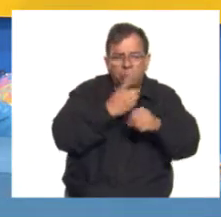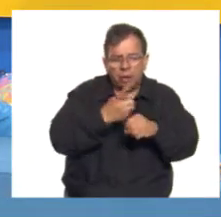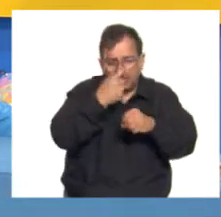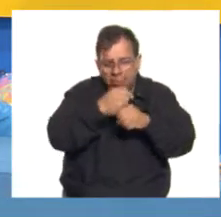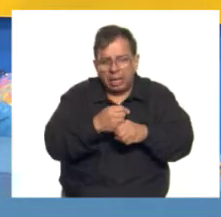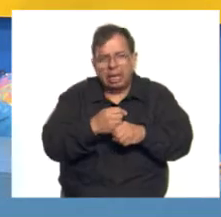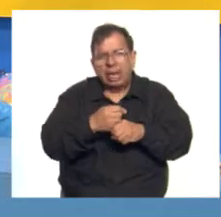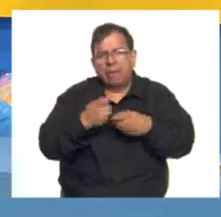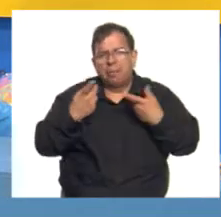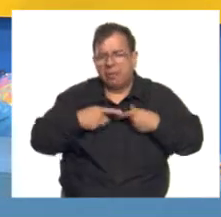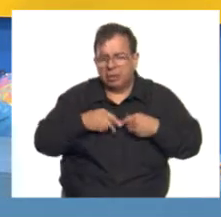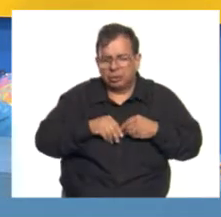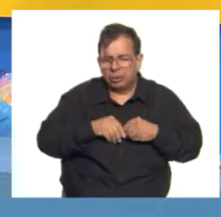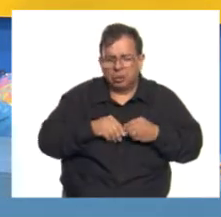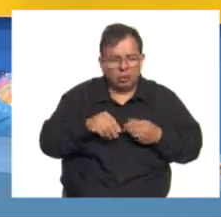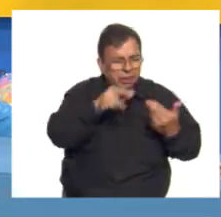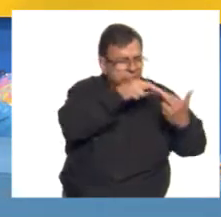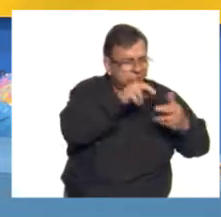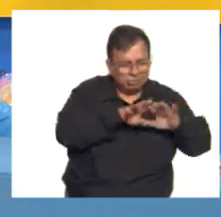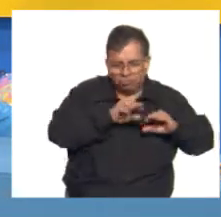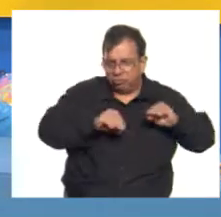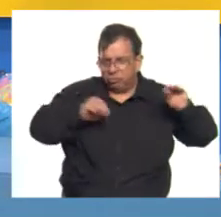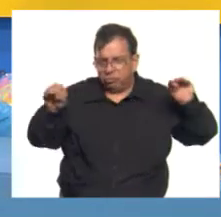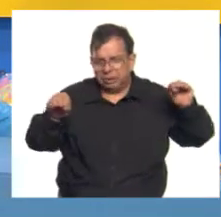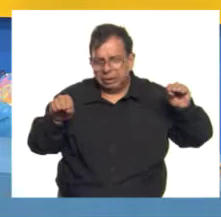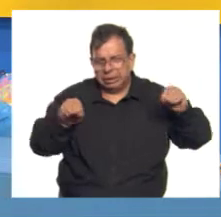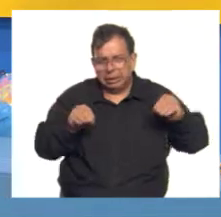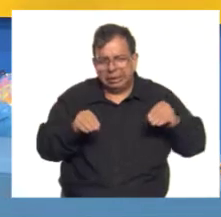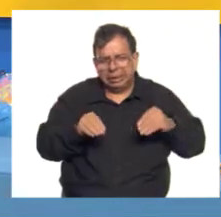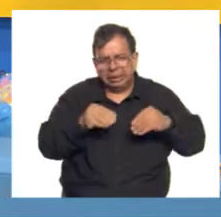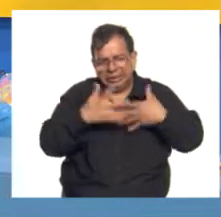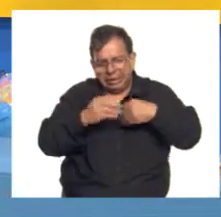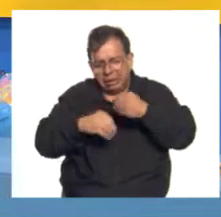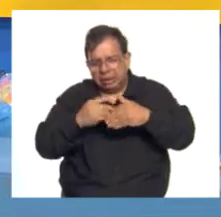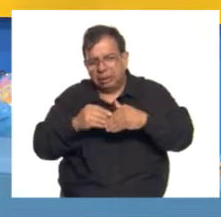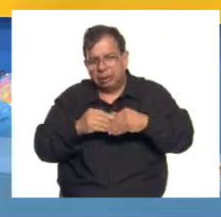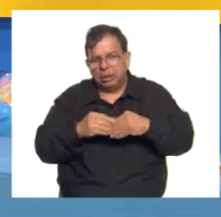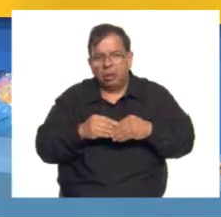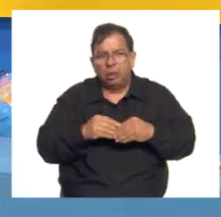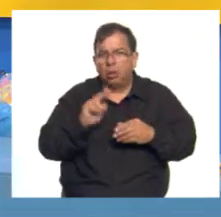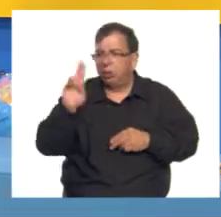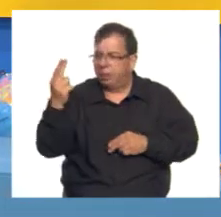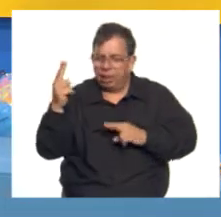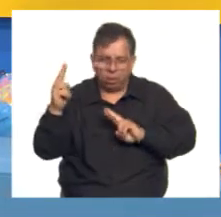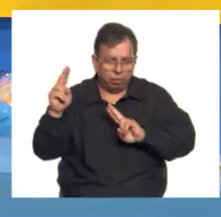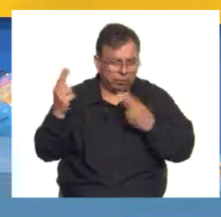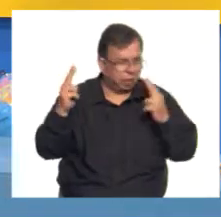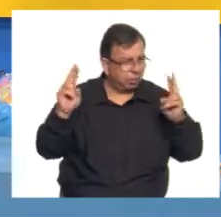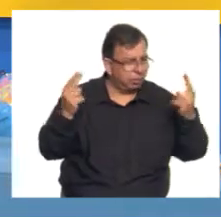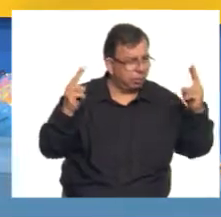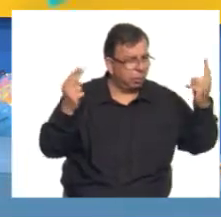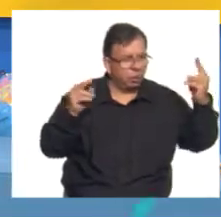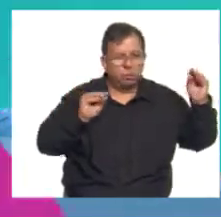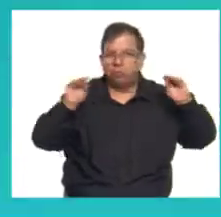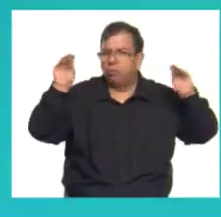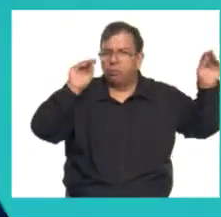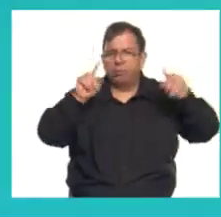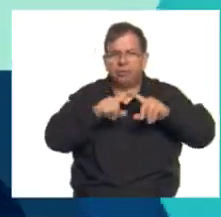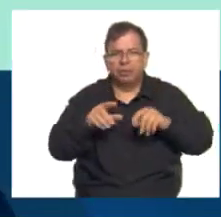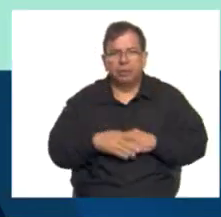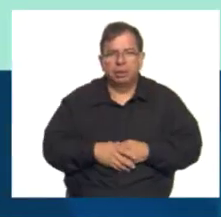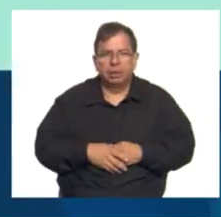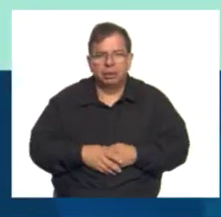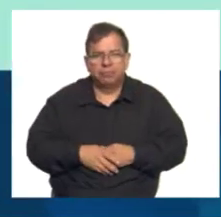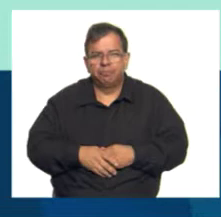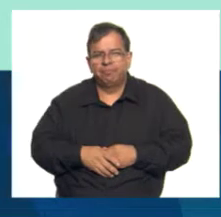alcanzar a otras regiones del país, durante estas décadas aumentó el número de universidades y estas se diversificaron. De